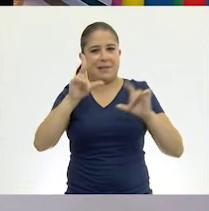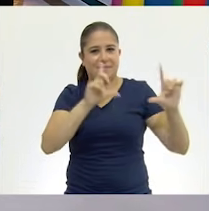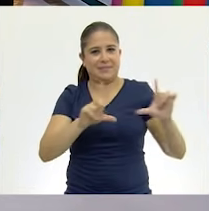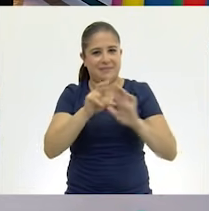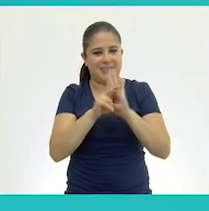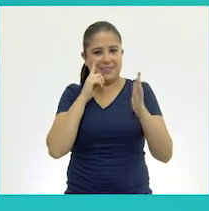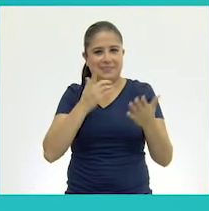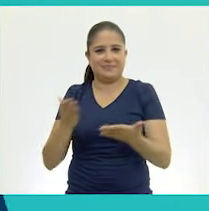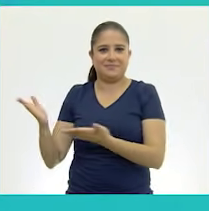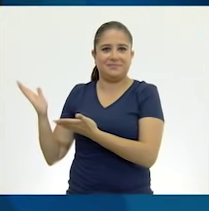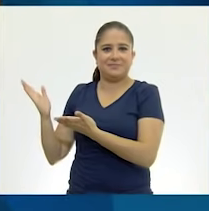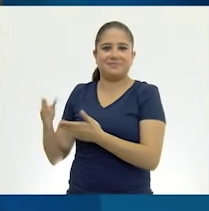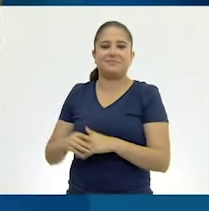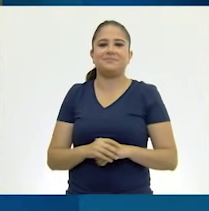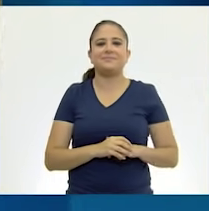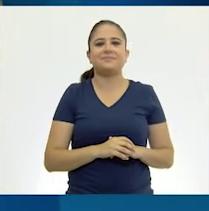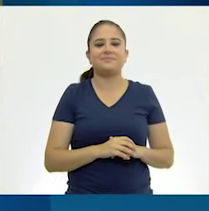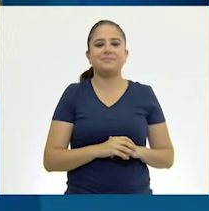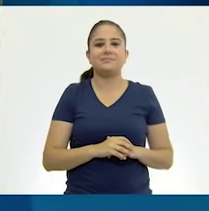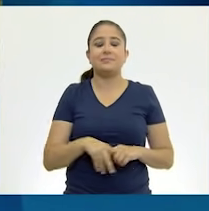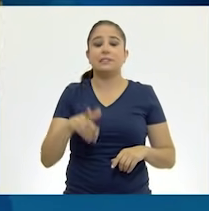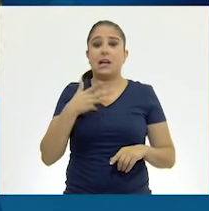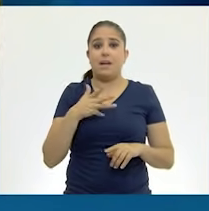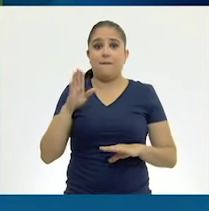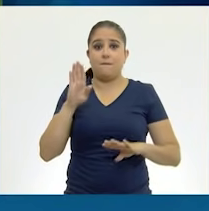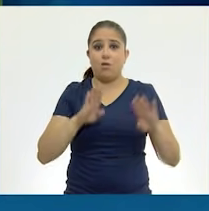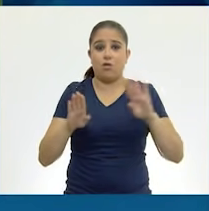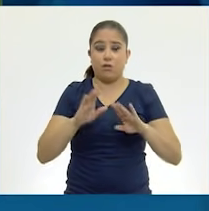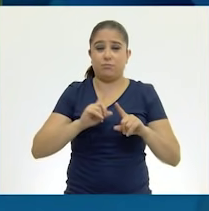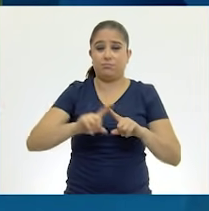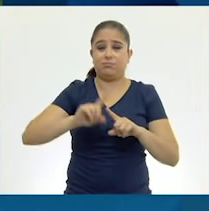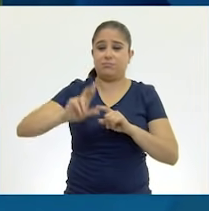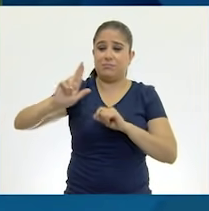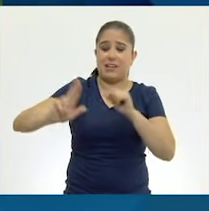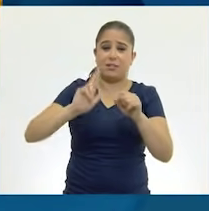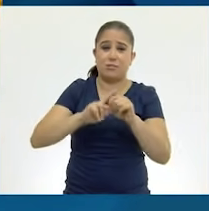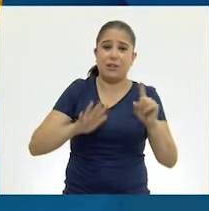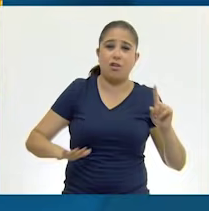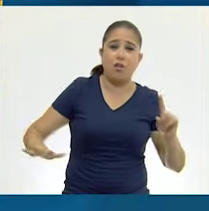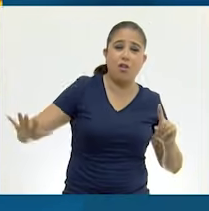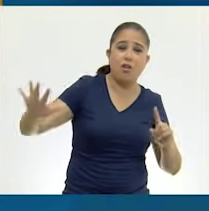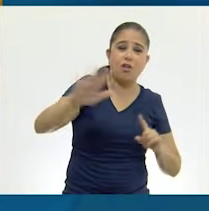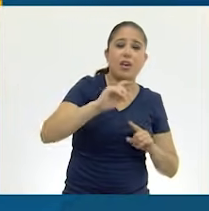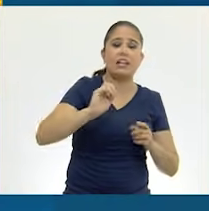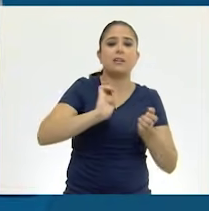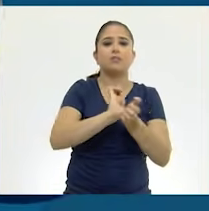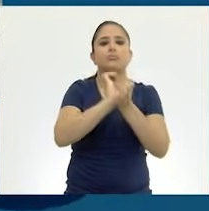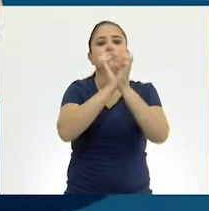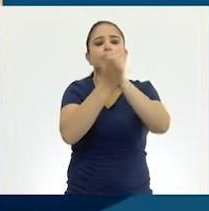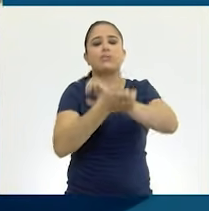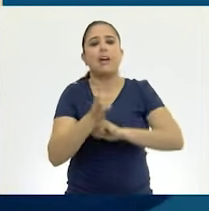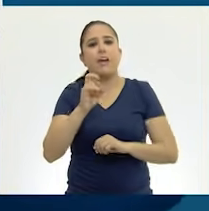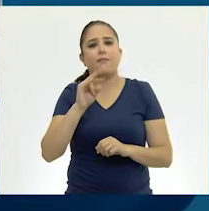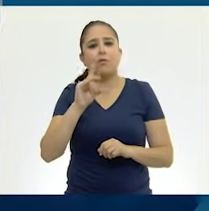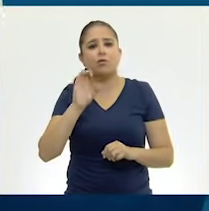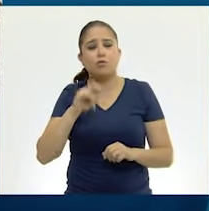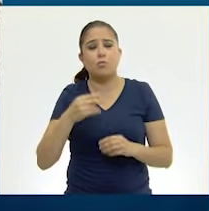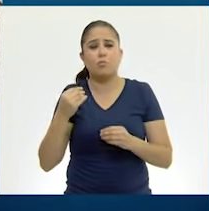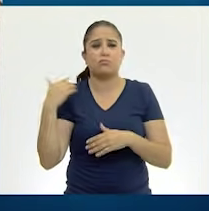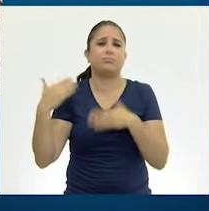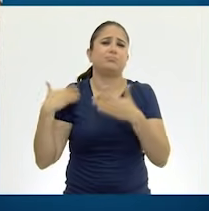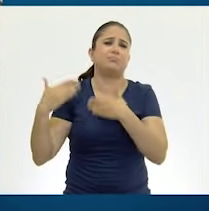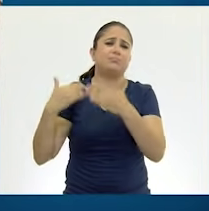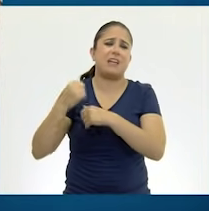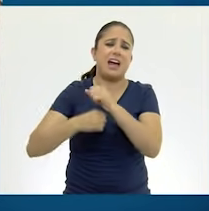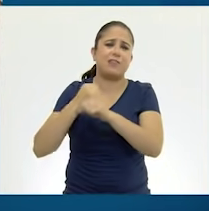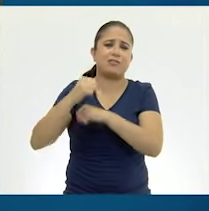video. La gran riqueza biológica del planeta es el resultado de la evolución ocurrida a lo largo de millones de